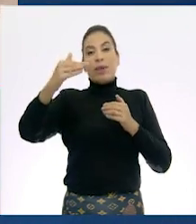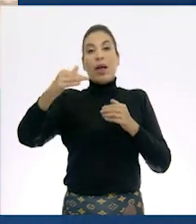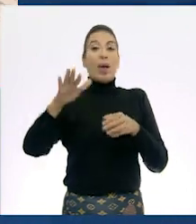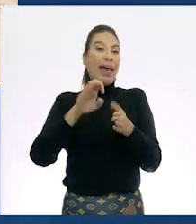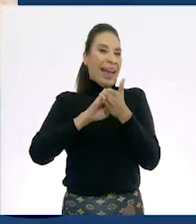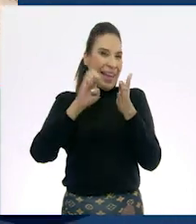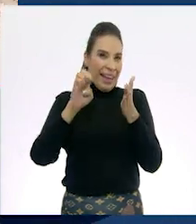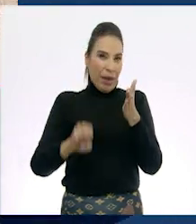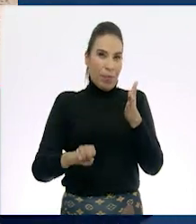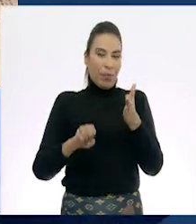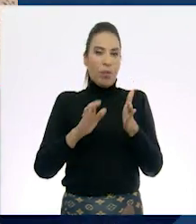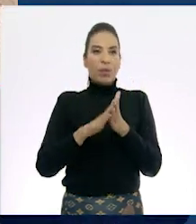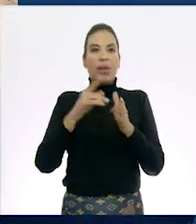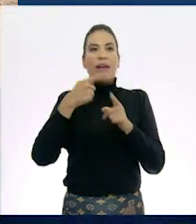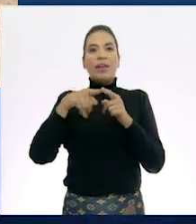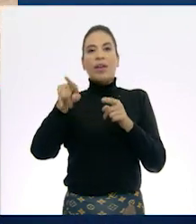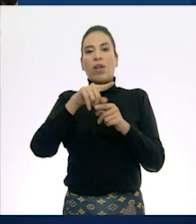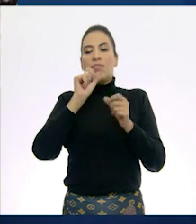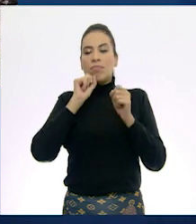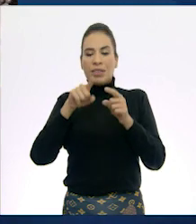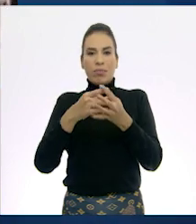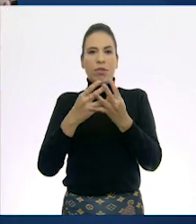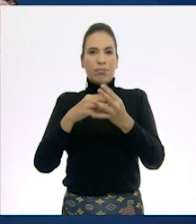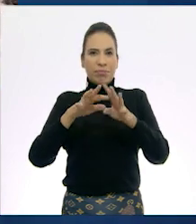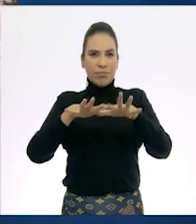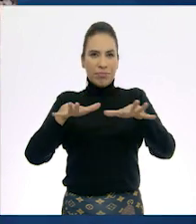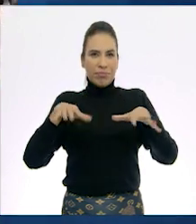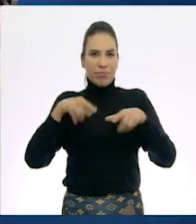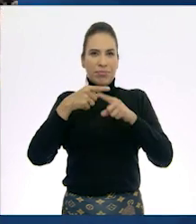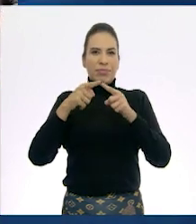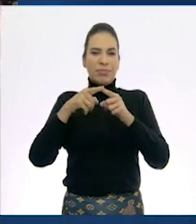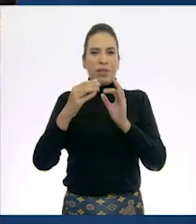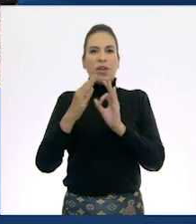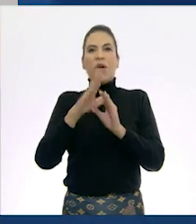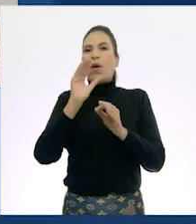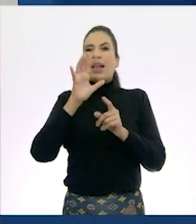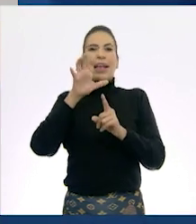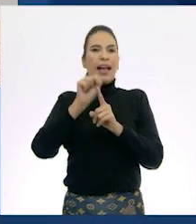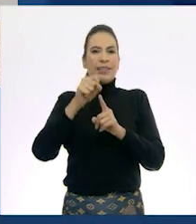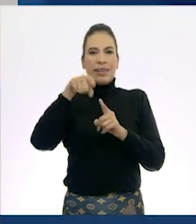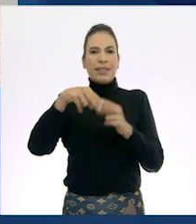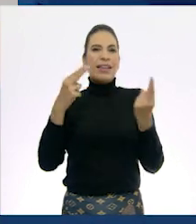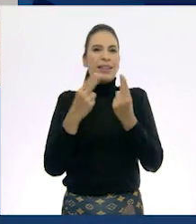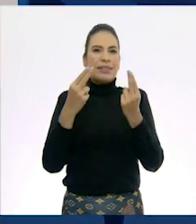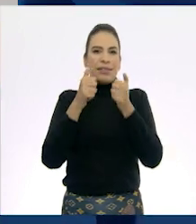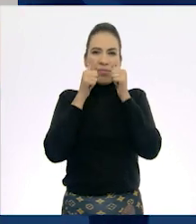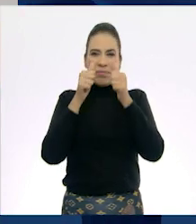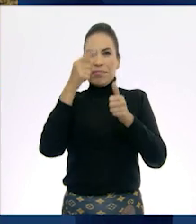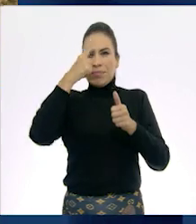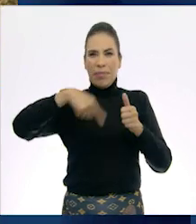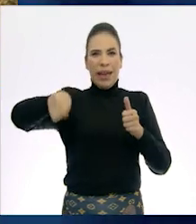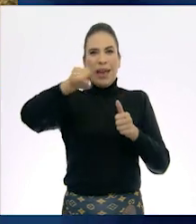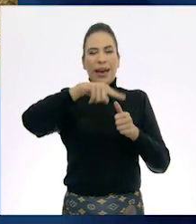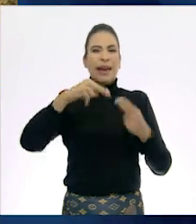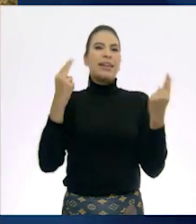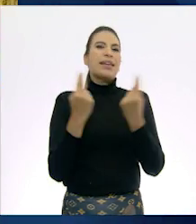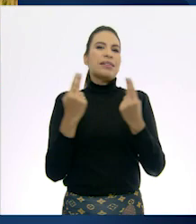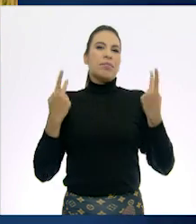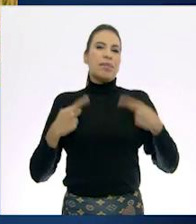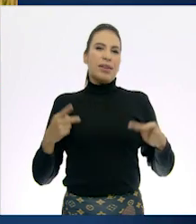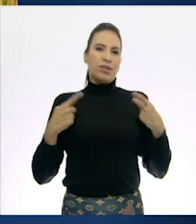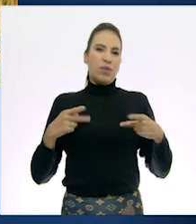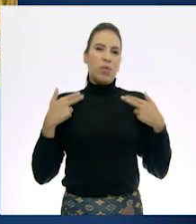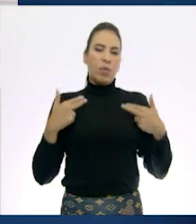Por ejemplo, el agotamiento de los mismos, o que estos no alcancen a cubrir las necesidades de los seres humanos y de las